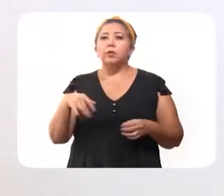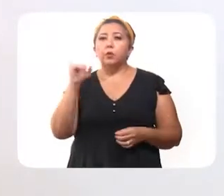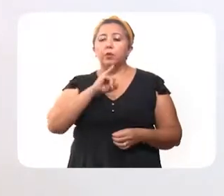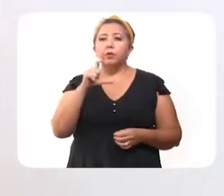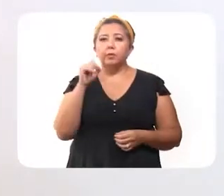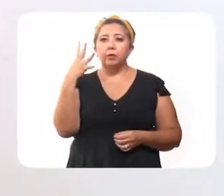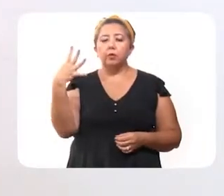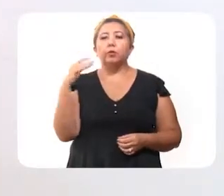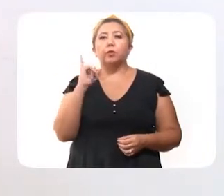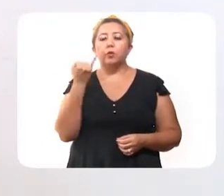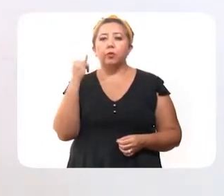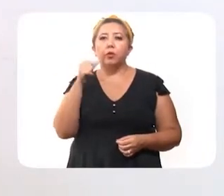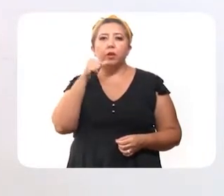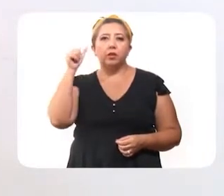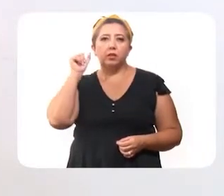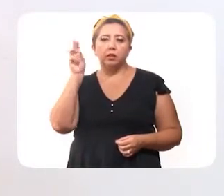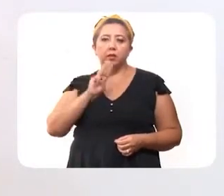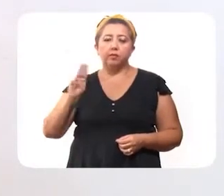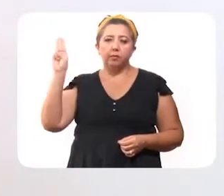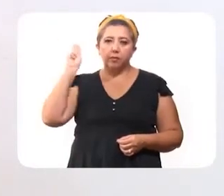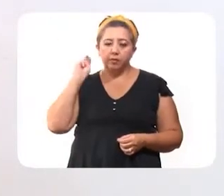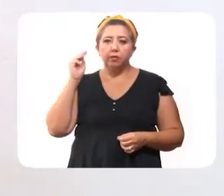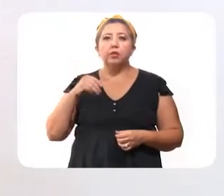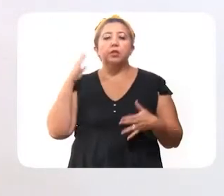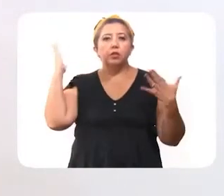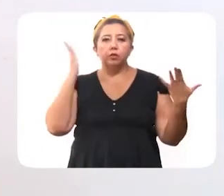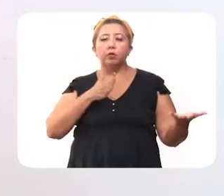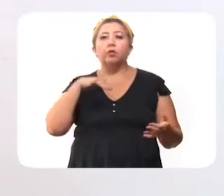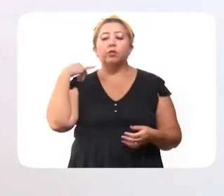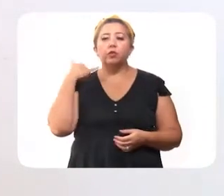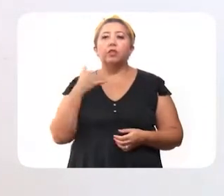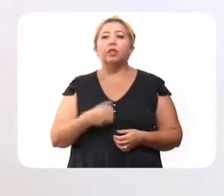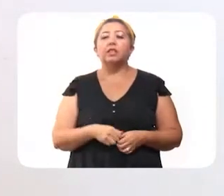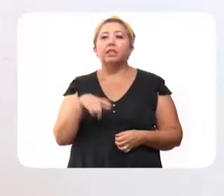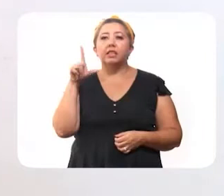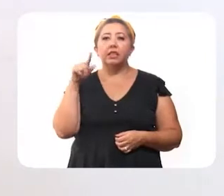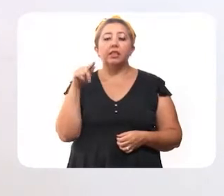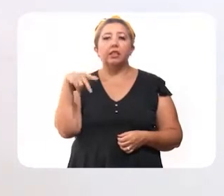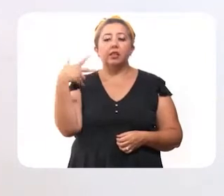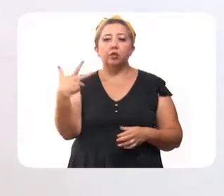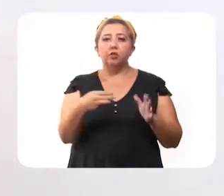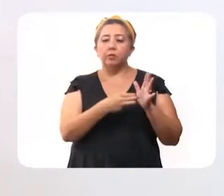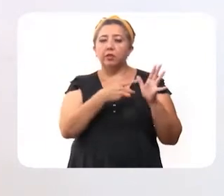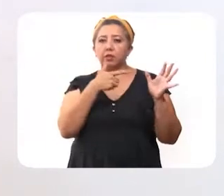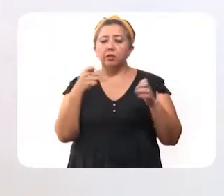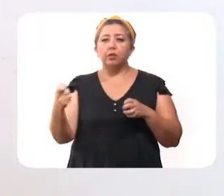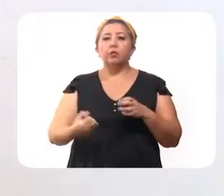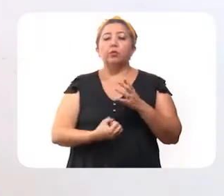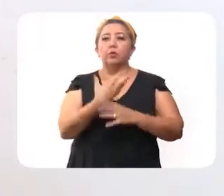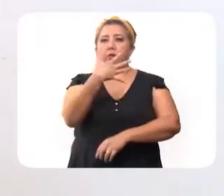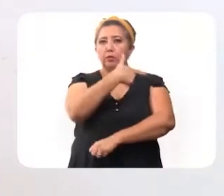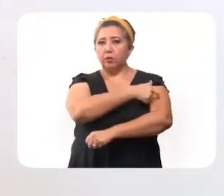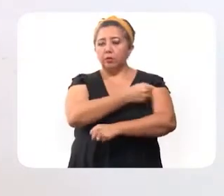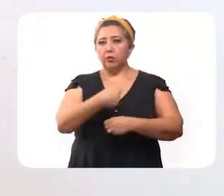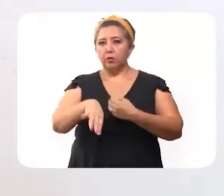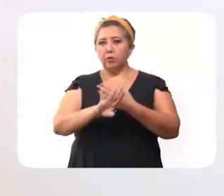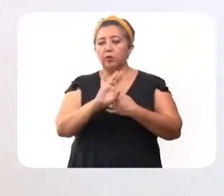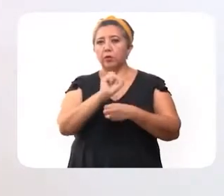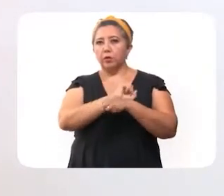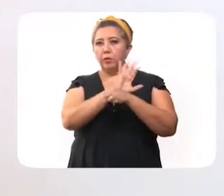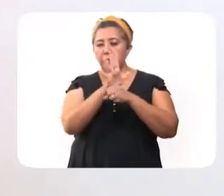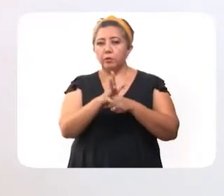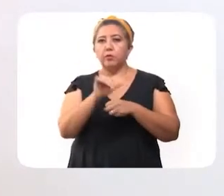del jueves 24 de junio. Ayer miércoles 23 de junio llegó a Yucatán un lote con 78.700 nuevas vacunas contra el